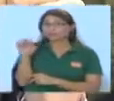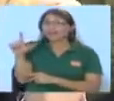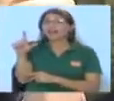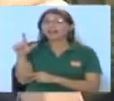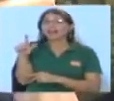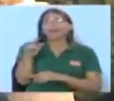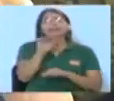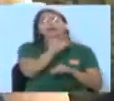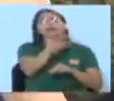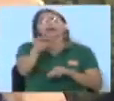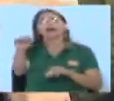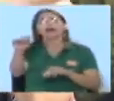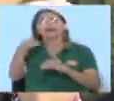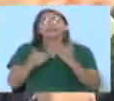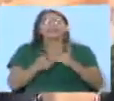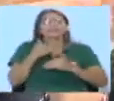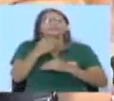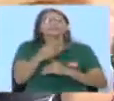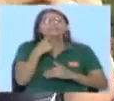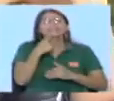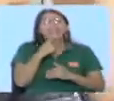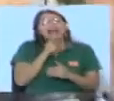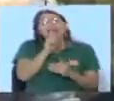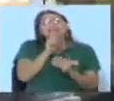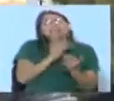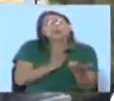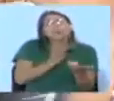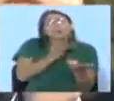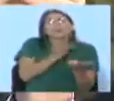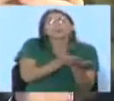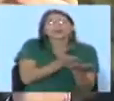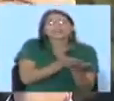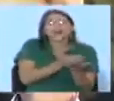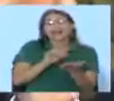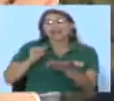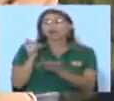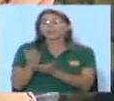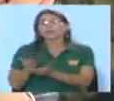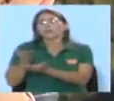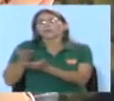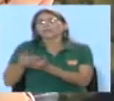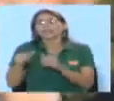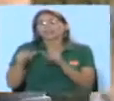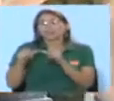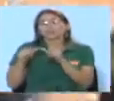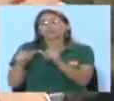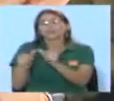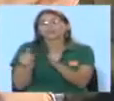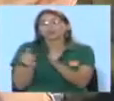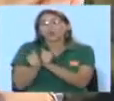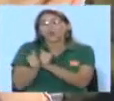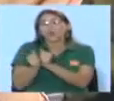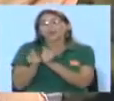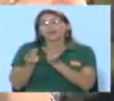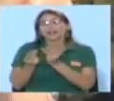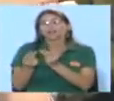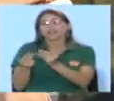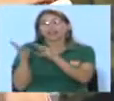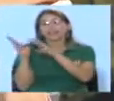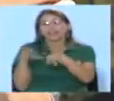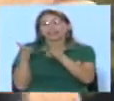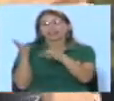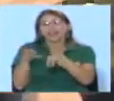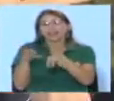es que será una propuesta. La otra propuesta es continuemos con velocidad de descarga. Uh-huh. Y precisamente ahí es donde el